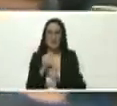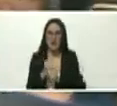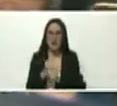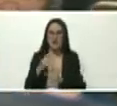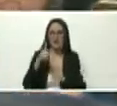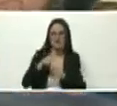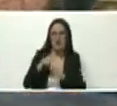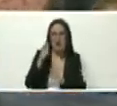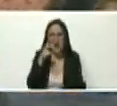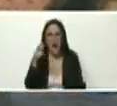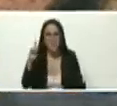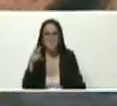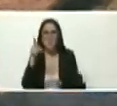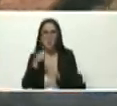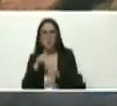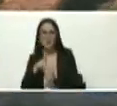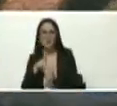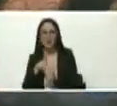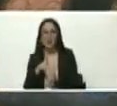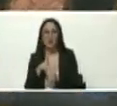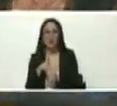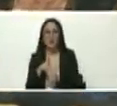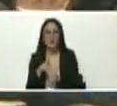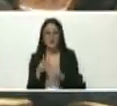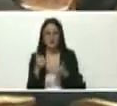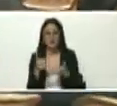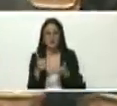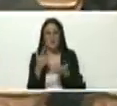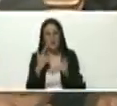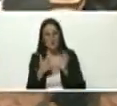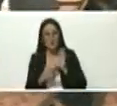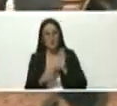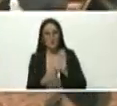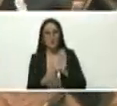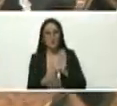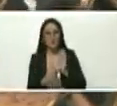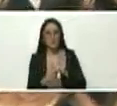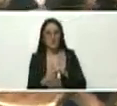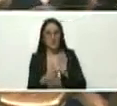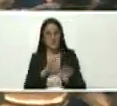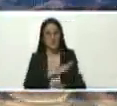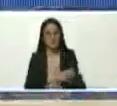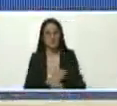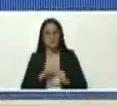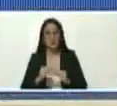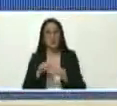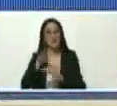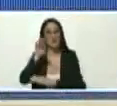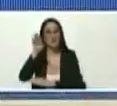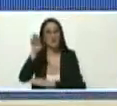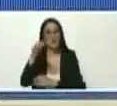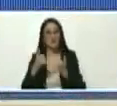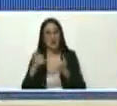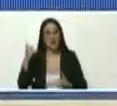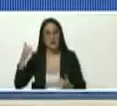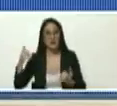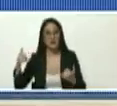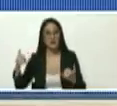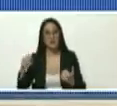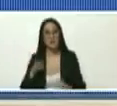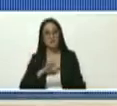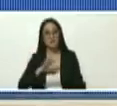y en los campos y muestran una gran potencialidad para el futuro energético